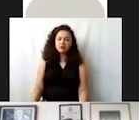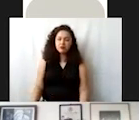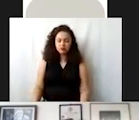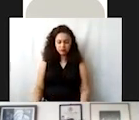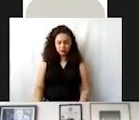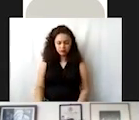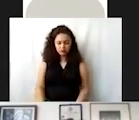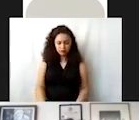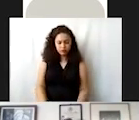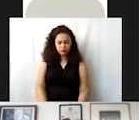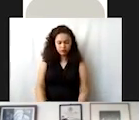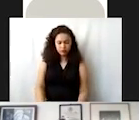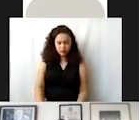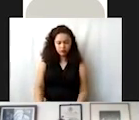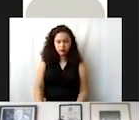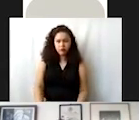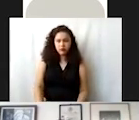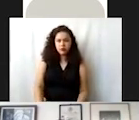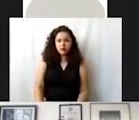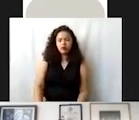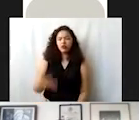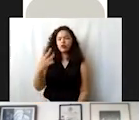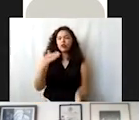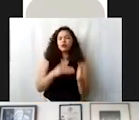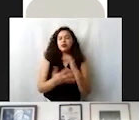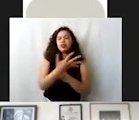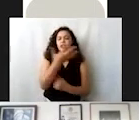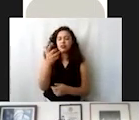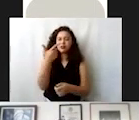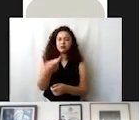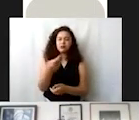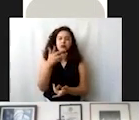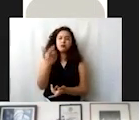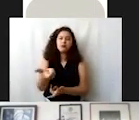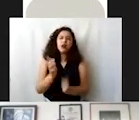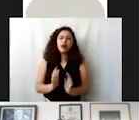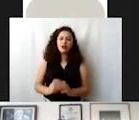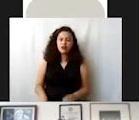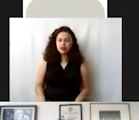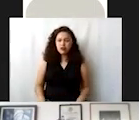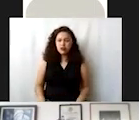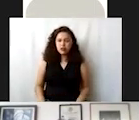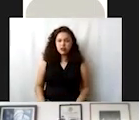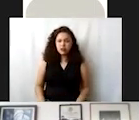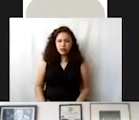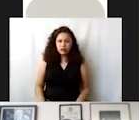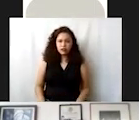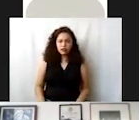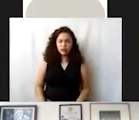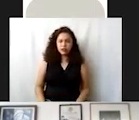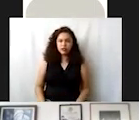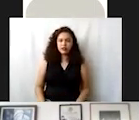Que puede ir hasta los 4,500 pesos, ¿no? Entonces, pues sí, hay que atender